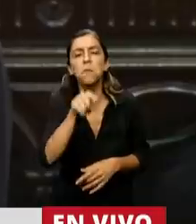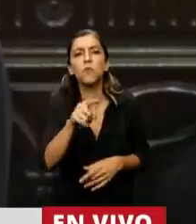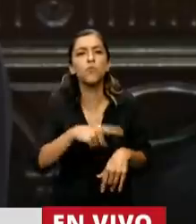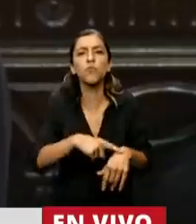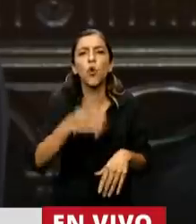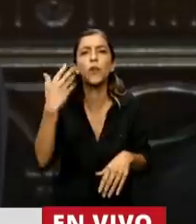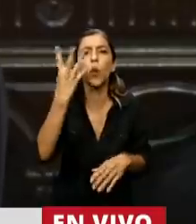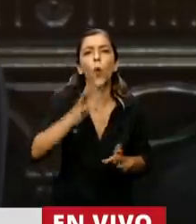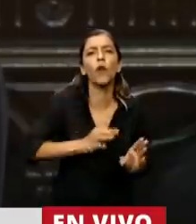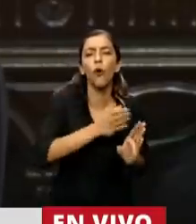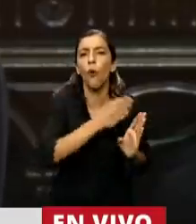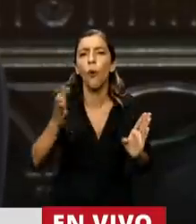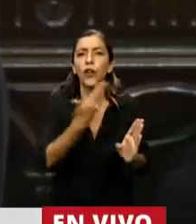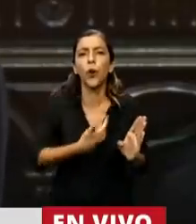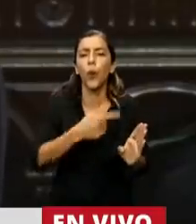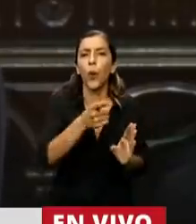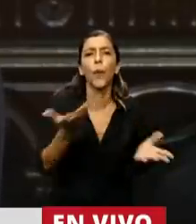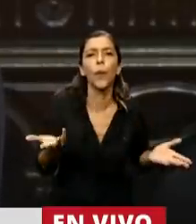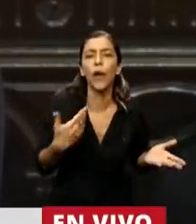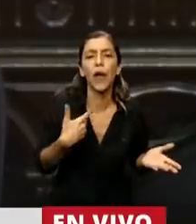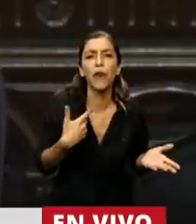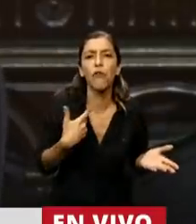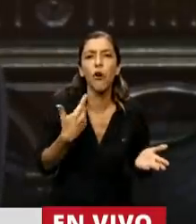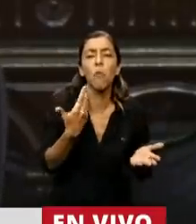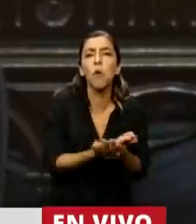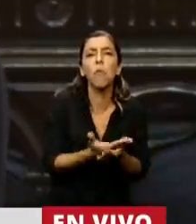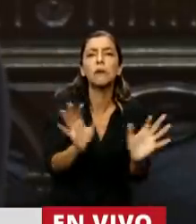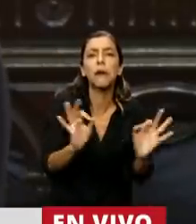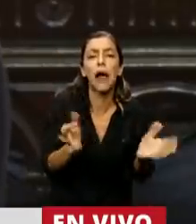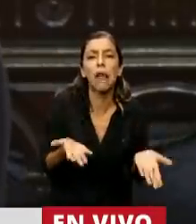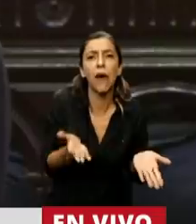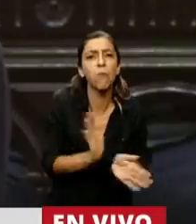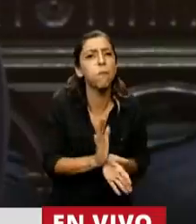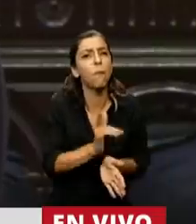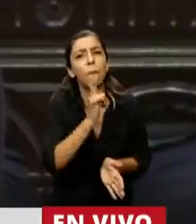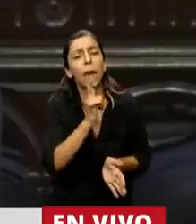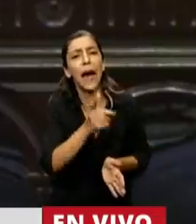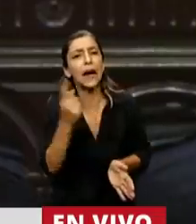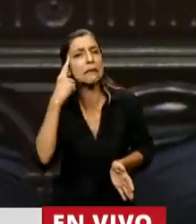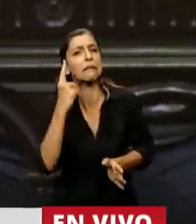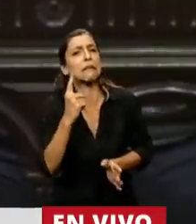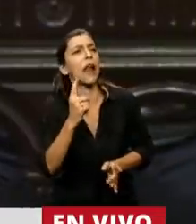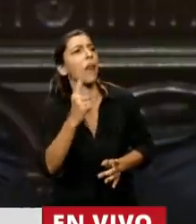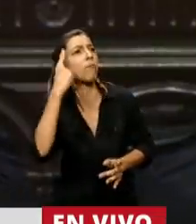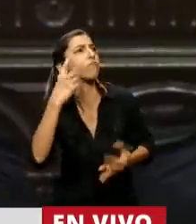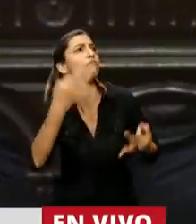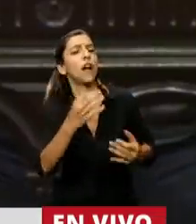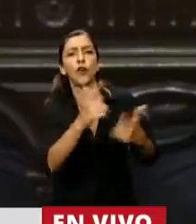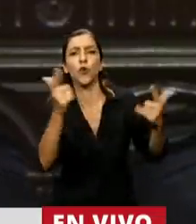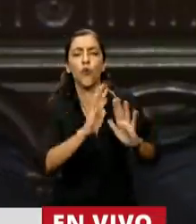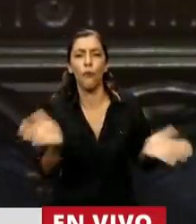gobierno uno no puede proponer cosas para al otro no tiene que ser racional uno tiene que ser